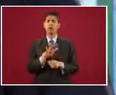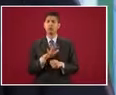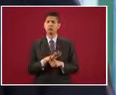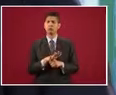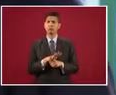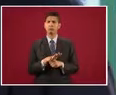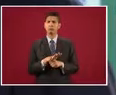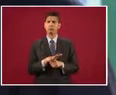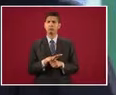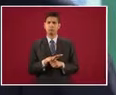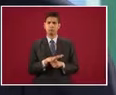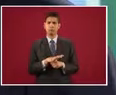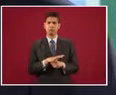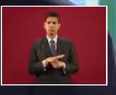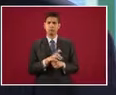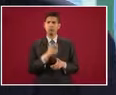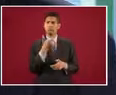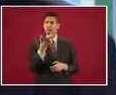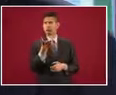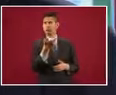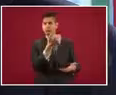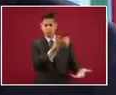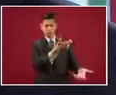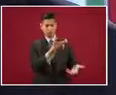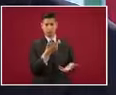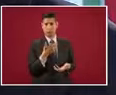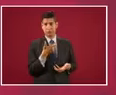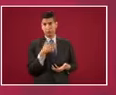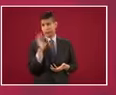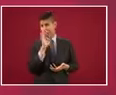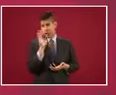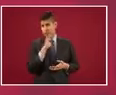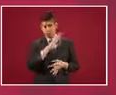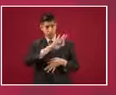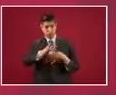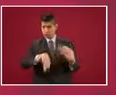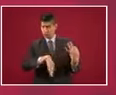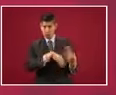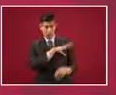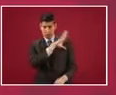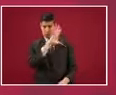obtener en general, si se venden todos los números,